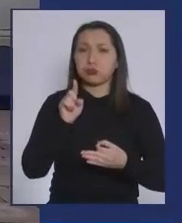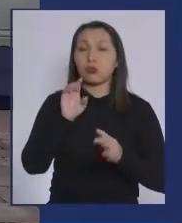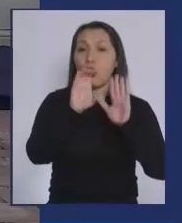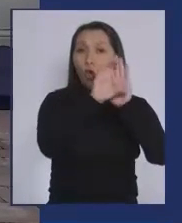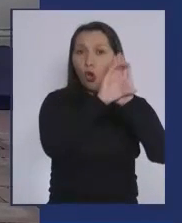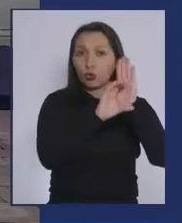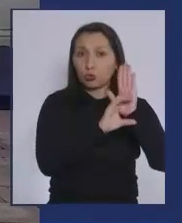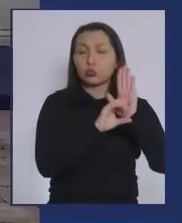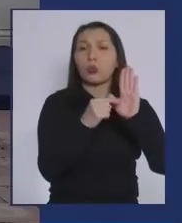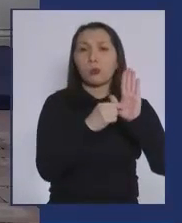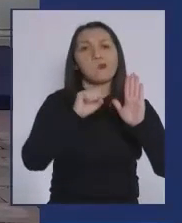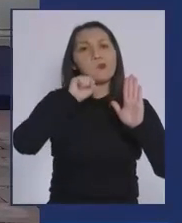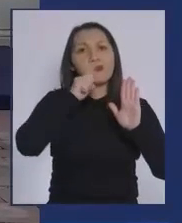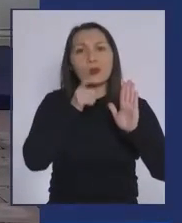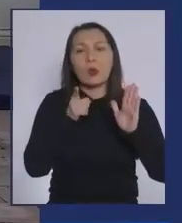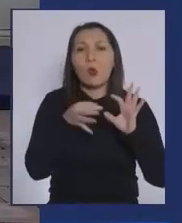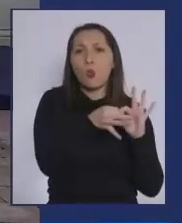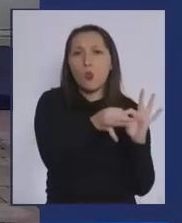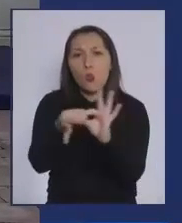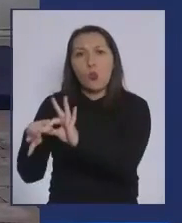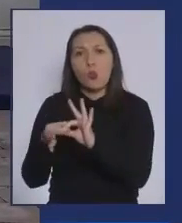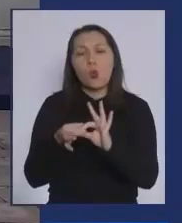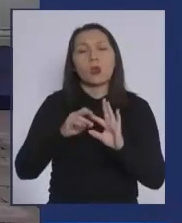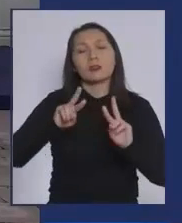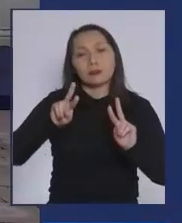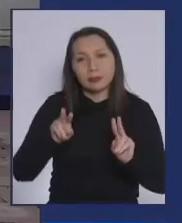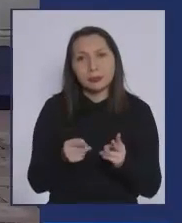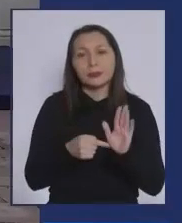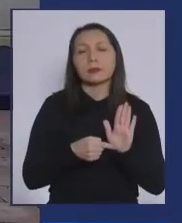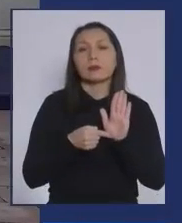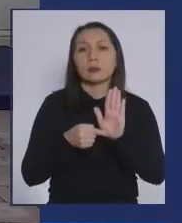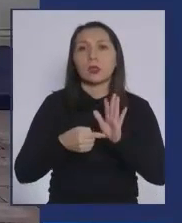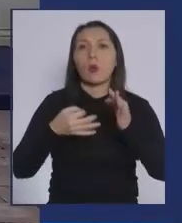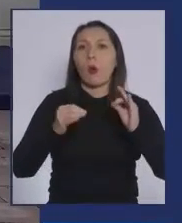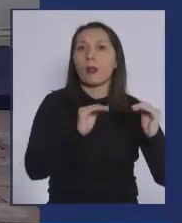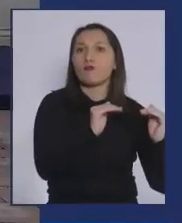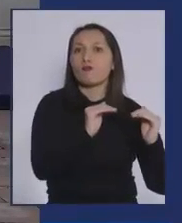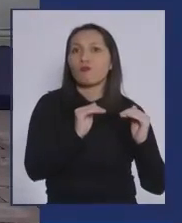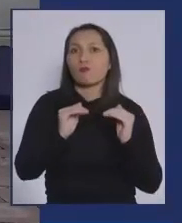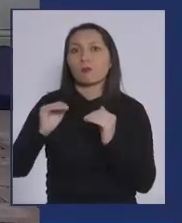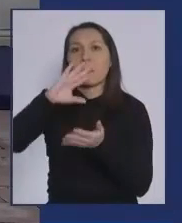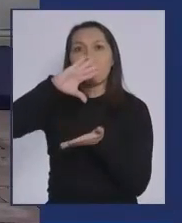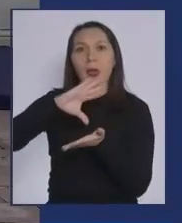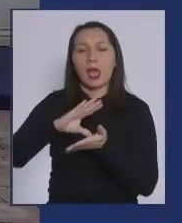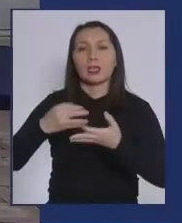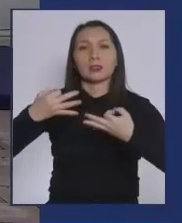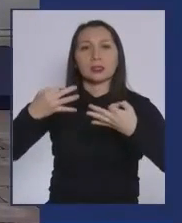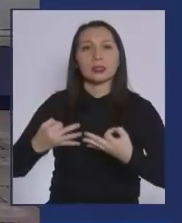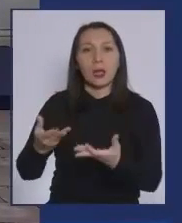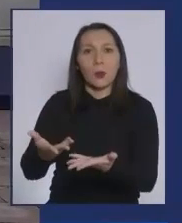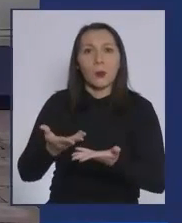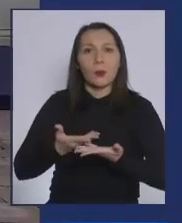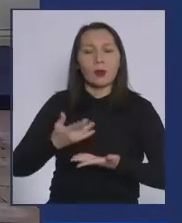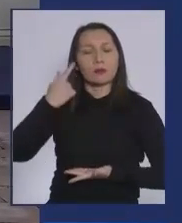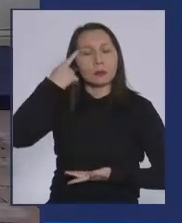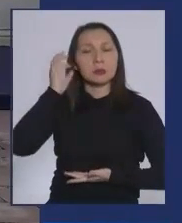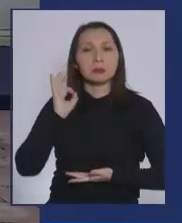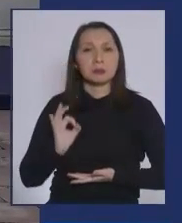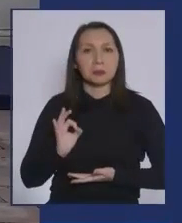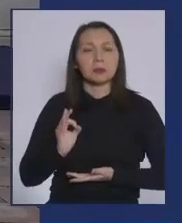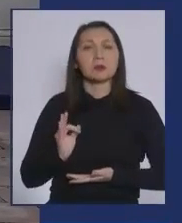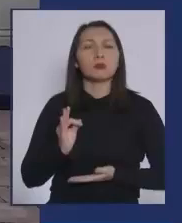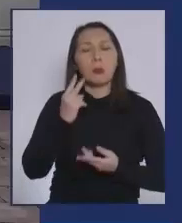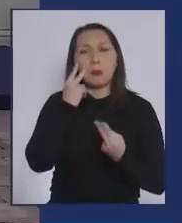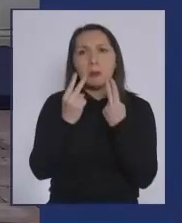constitución es el gran marco de unidad que da estabilidad seguridad certeza y